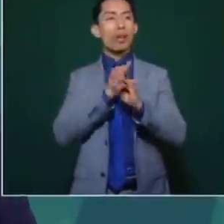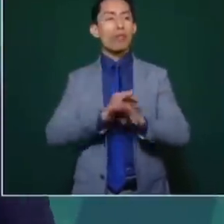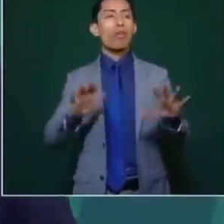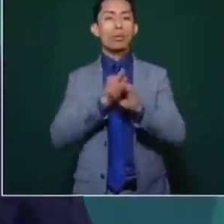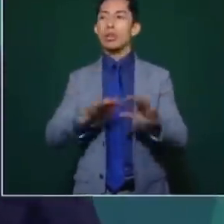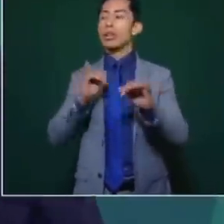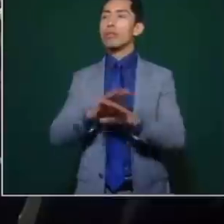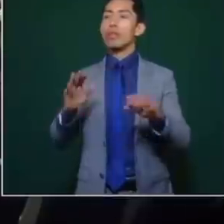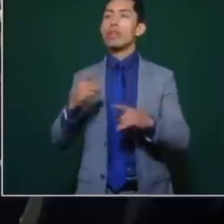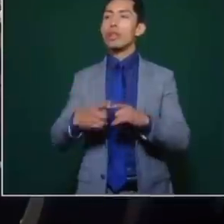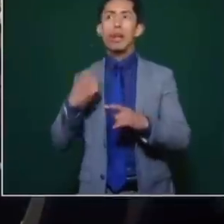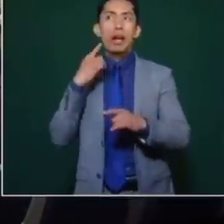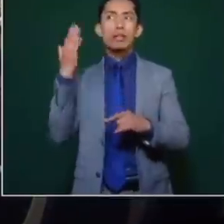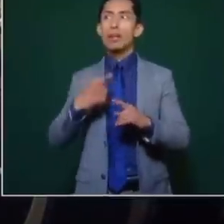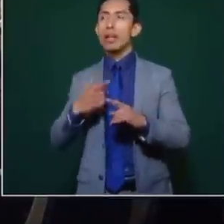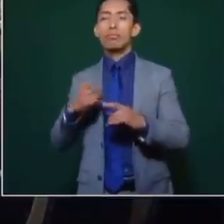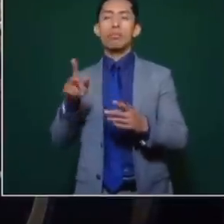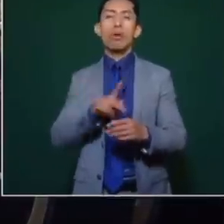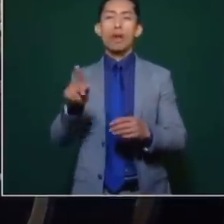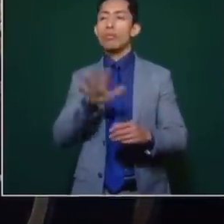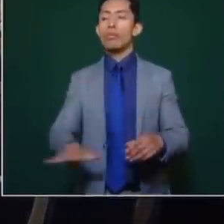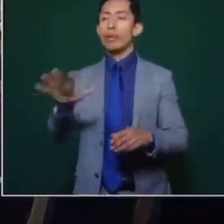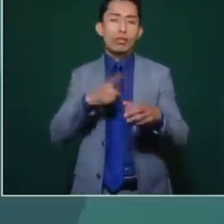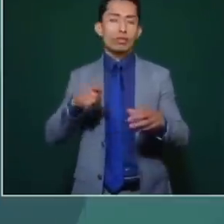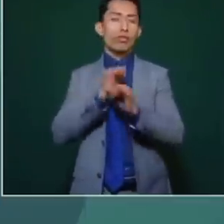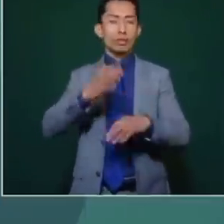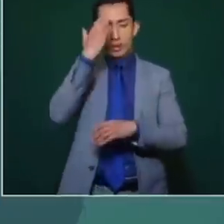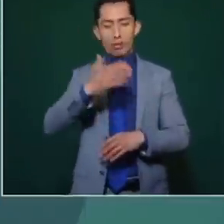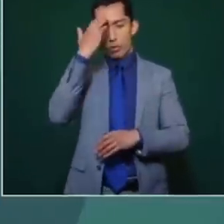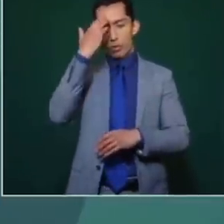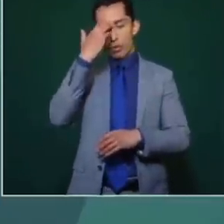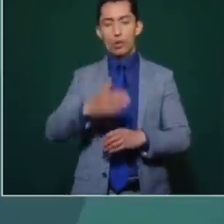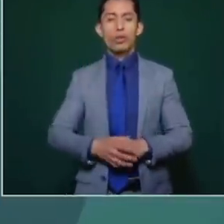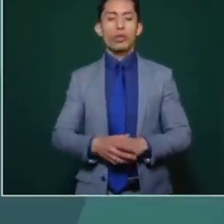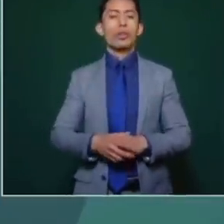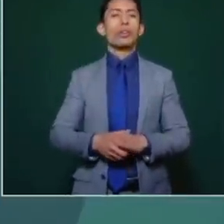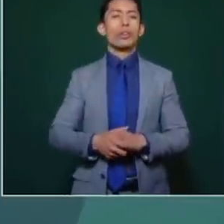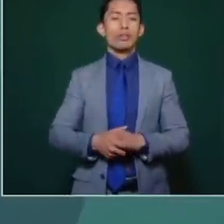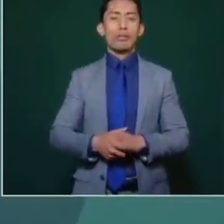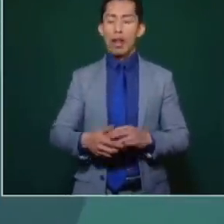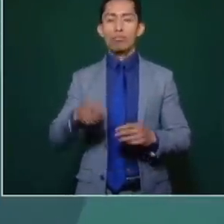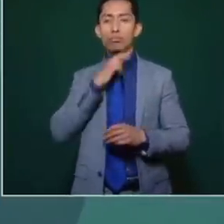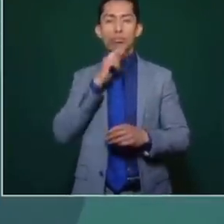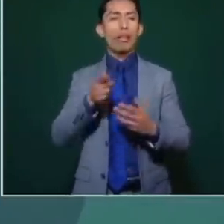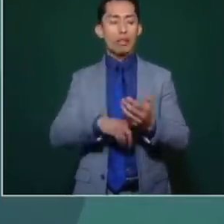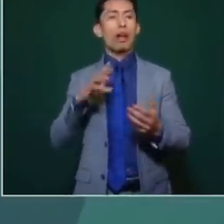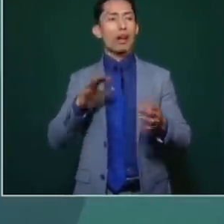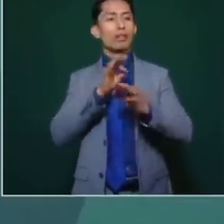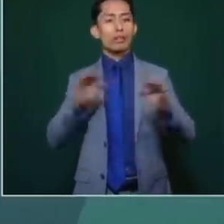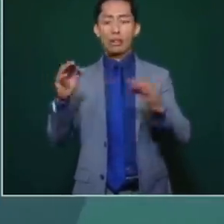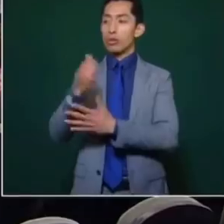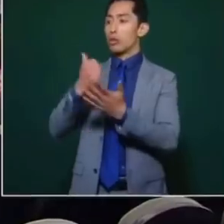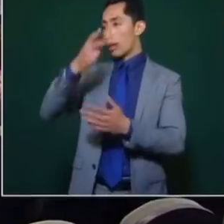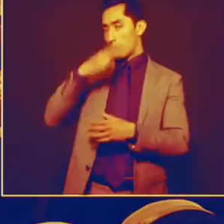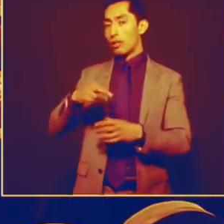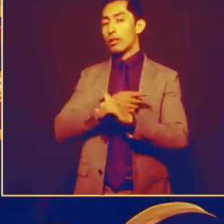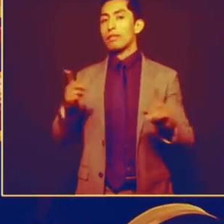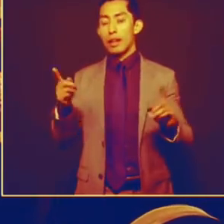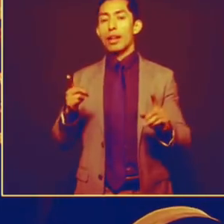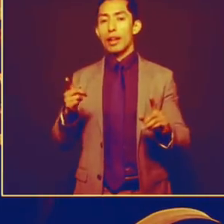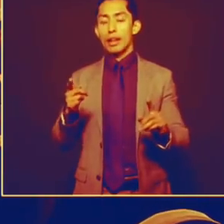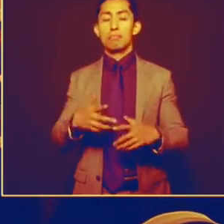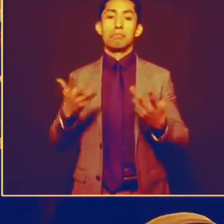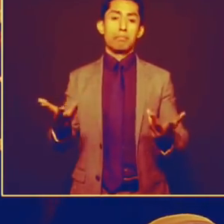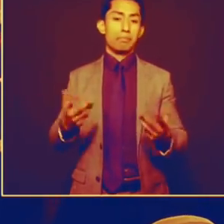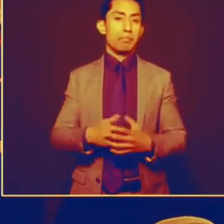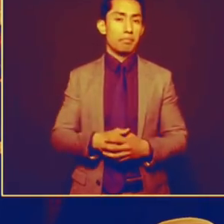con el actor principal o el aludido en el artículo o en el reportaje. En la Ciudad de México es distinto. Y más